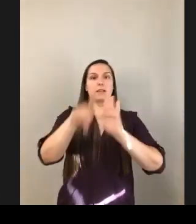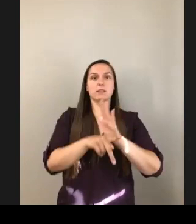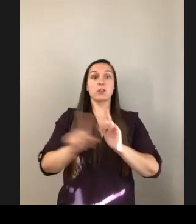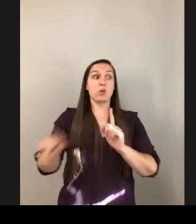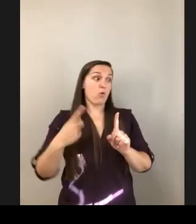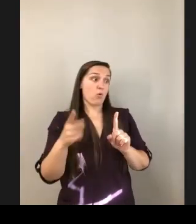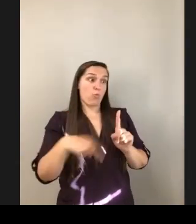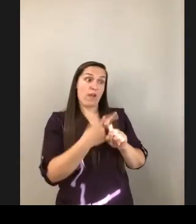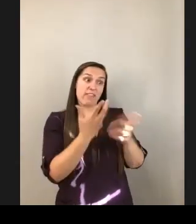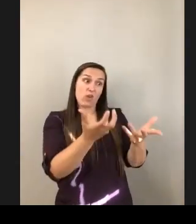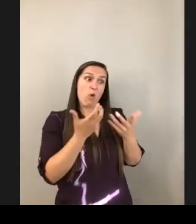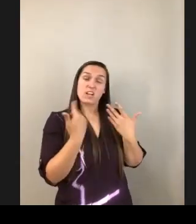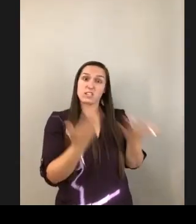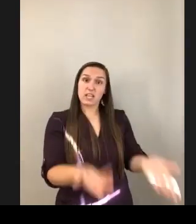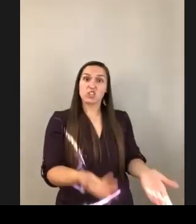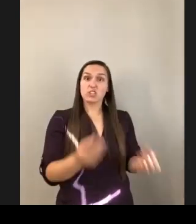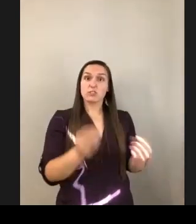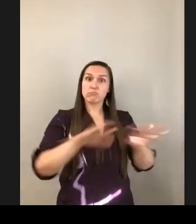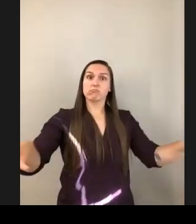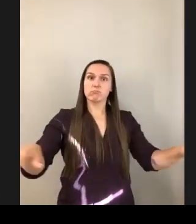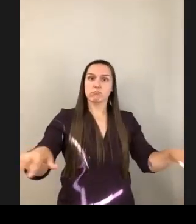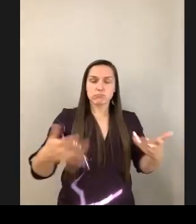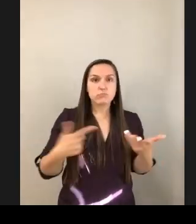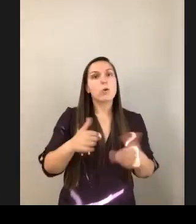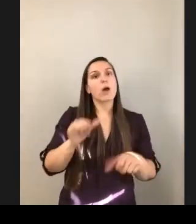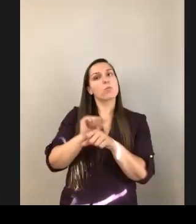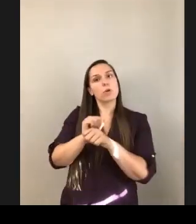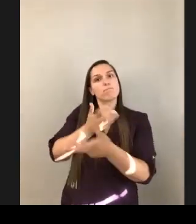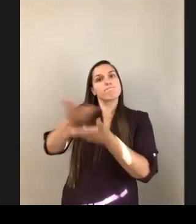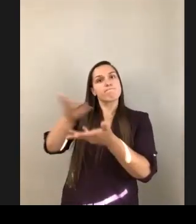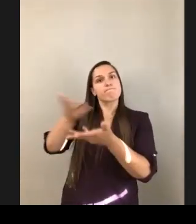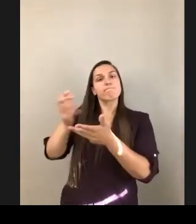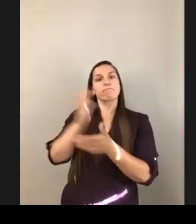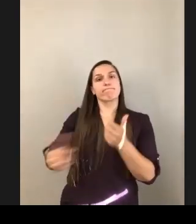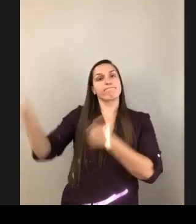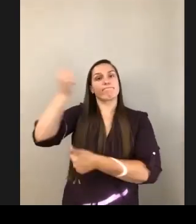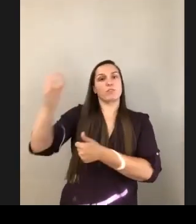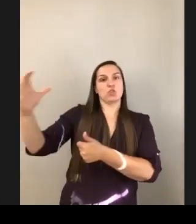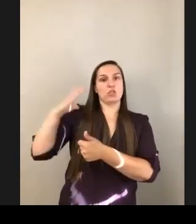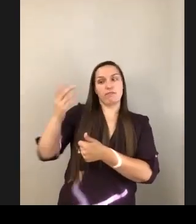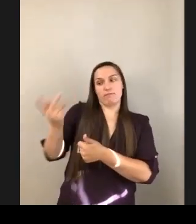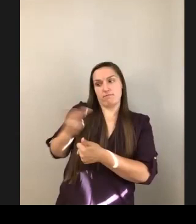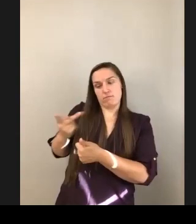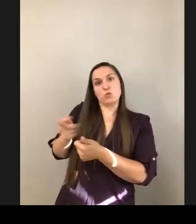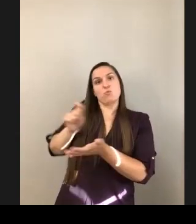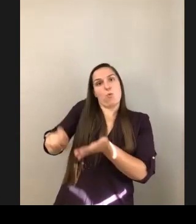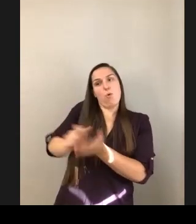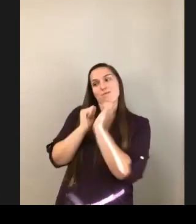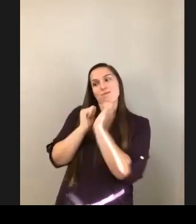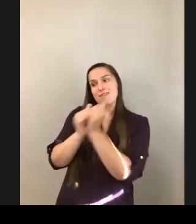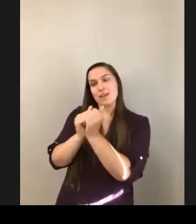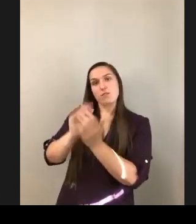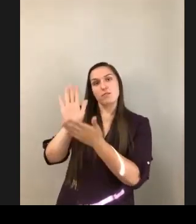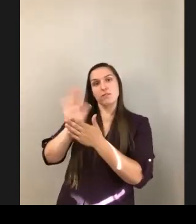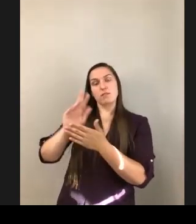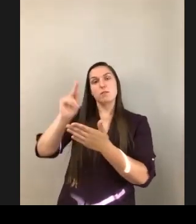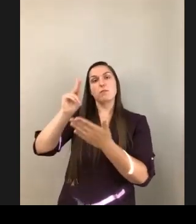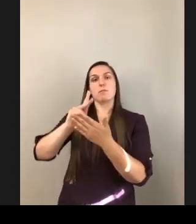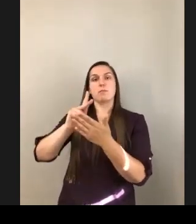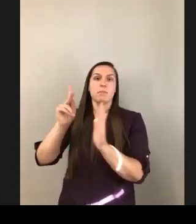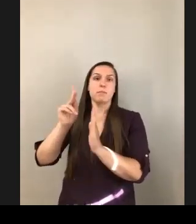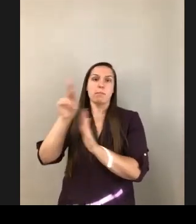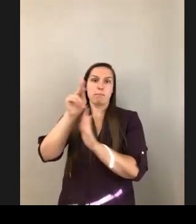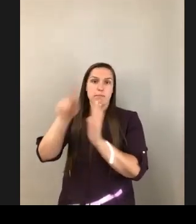2020, no tenían una política de revelar los videos. Entonces, yo trabajé con el jefe, escribimos la